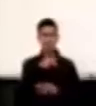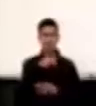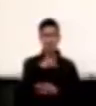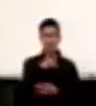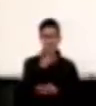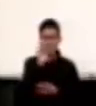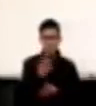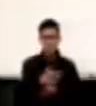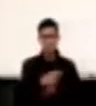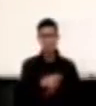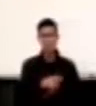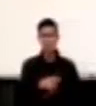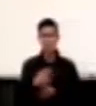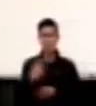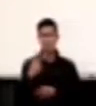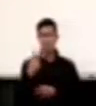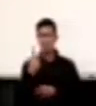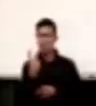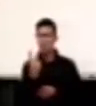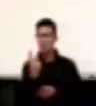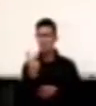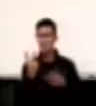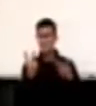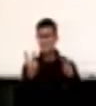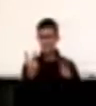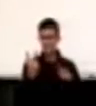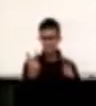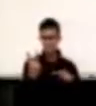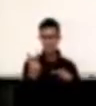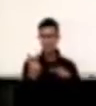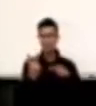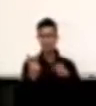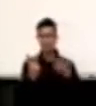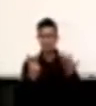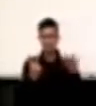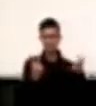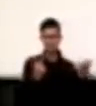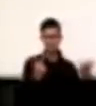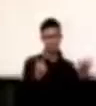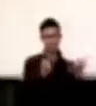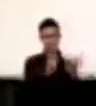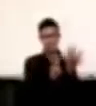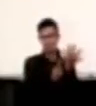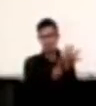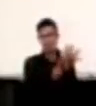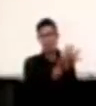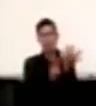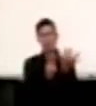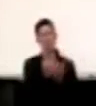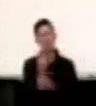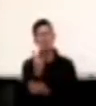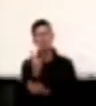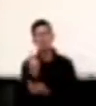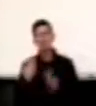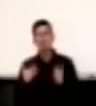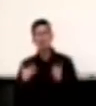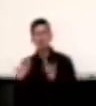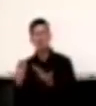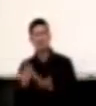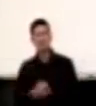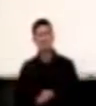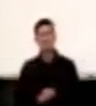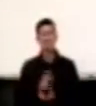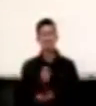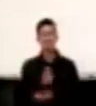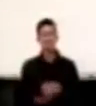2 de cada 10 personas, solamente 2 confiamos en el de al lado. O sea, 8 de cada 10 no confiamos en